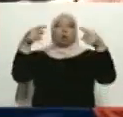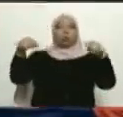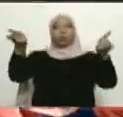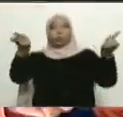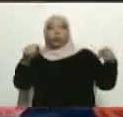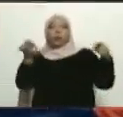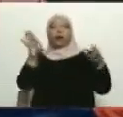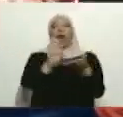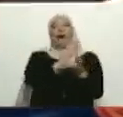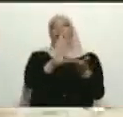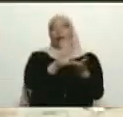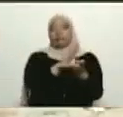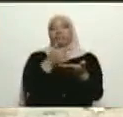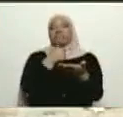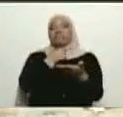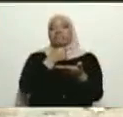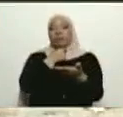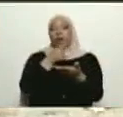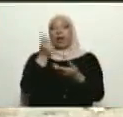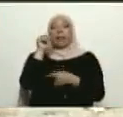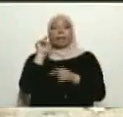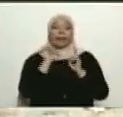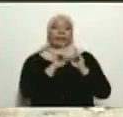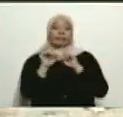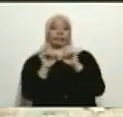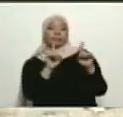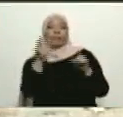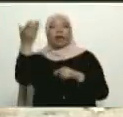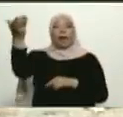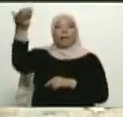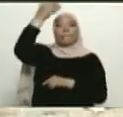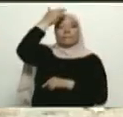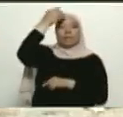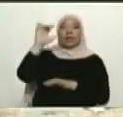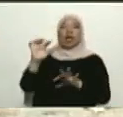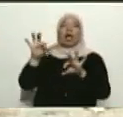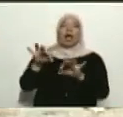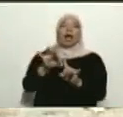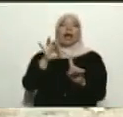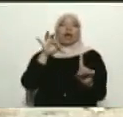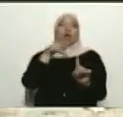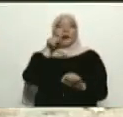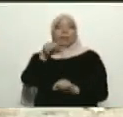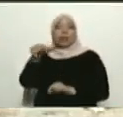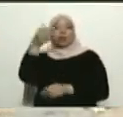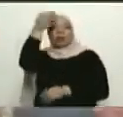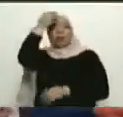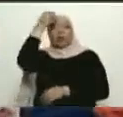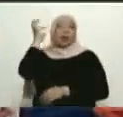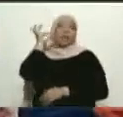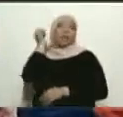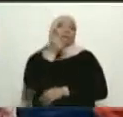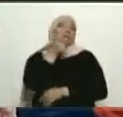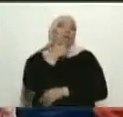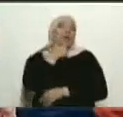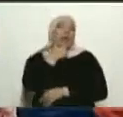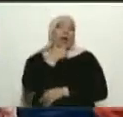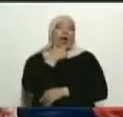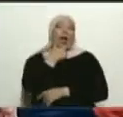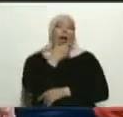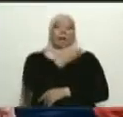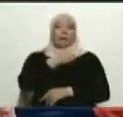o no me Pelé los desfiles de las caravanas o la elección de la reina es el turismo de proximidad y yo quiero